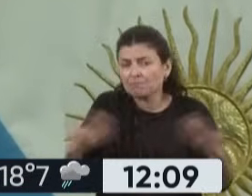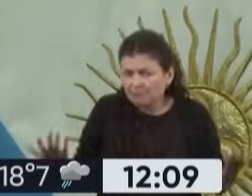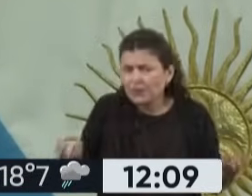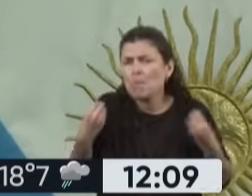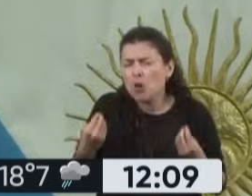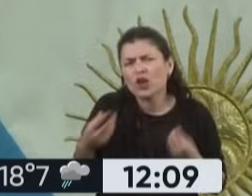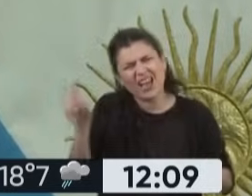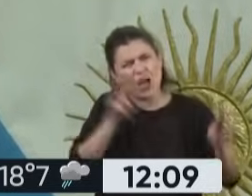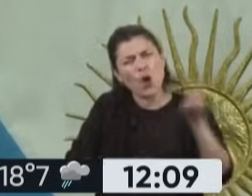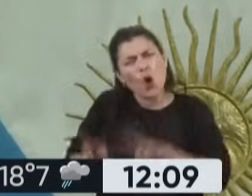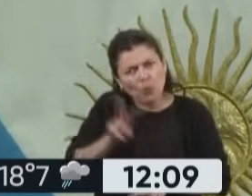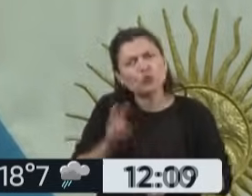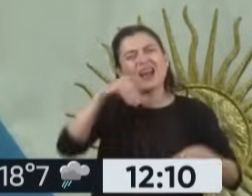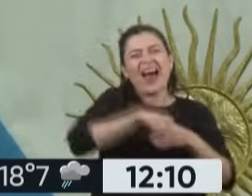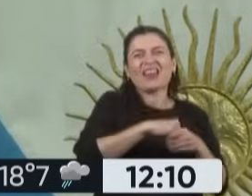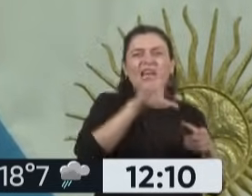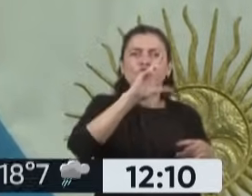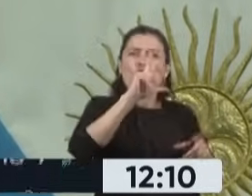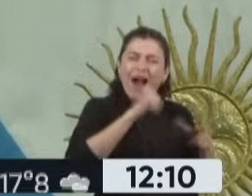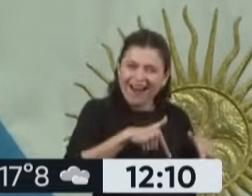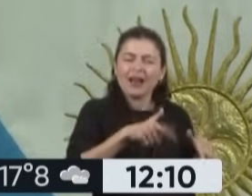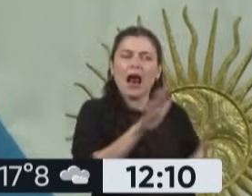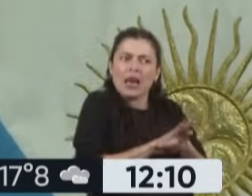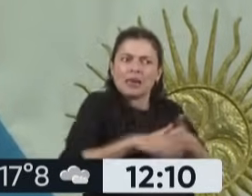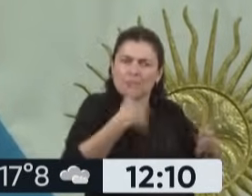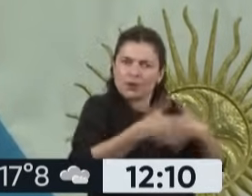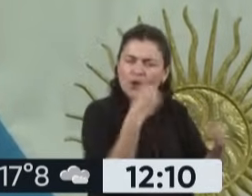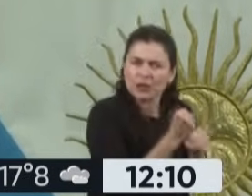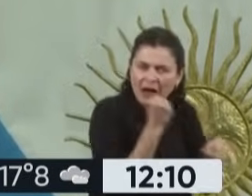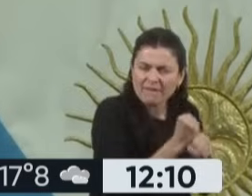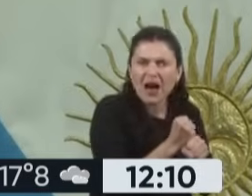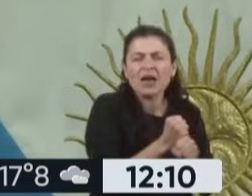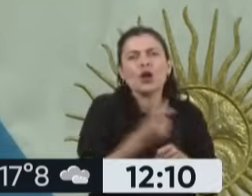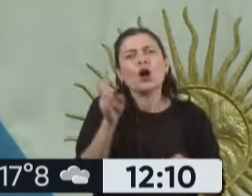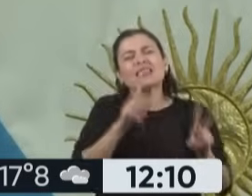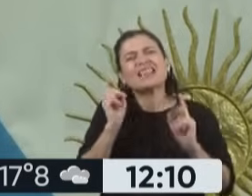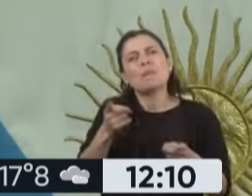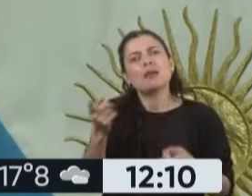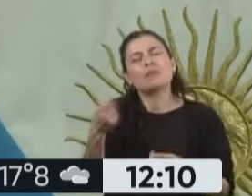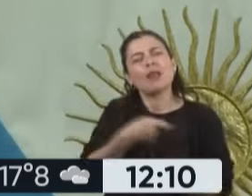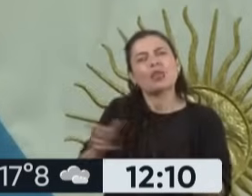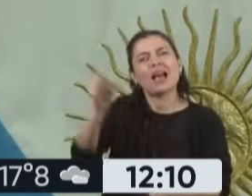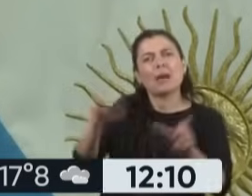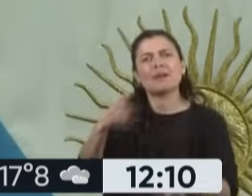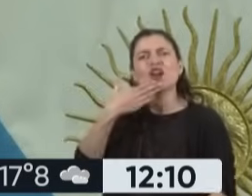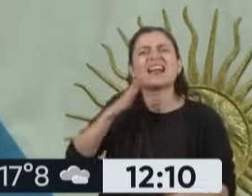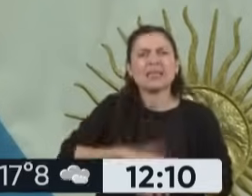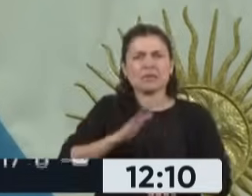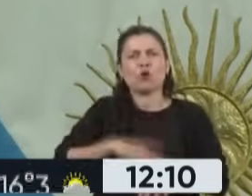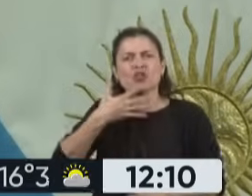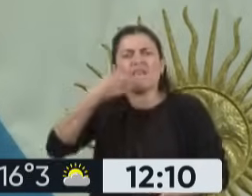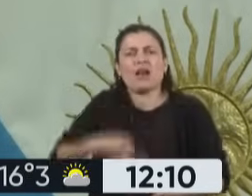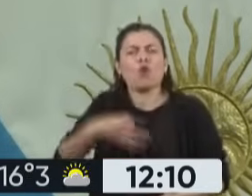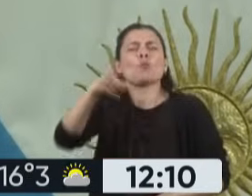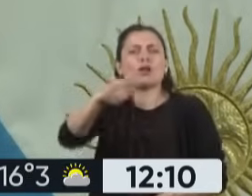manera optimizamos los recursos de ARCA para fiscalizar las grandes obligaciones tributarias, poniendo el foco en los grandes contribuyentes y